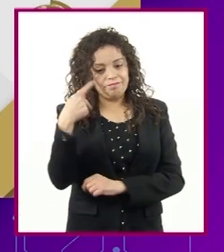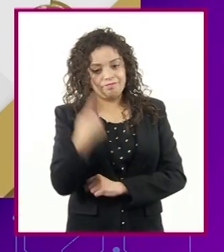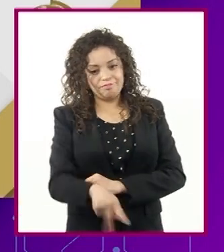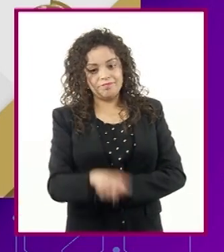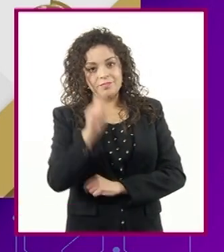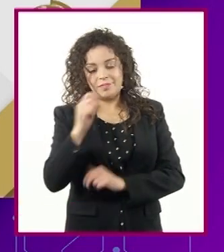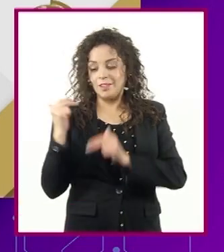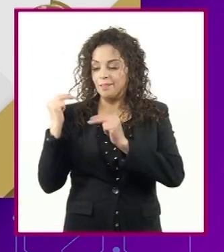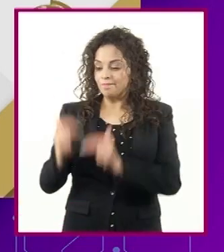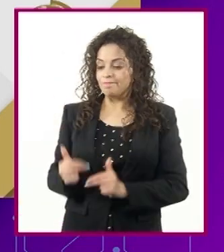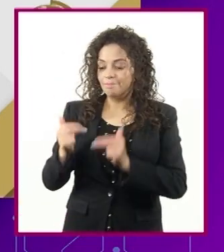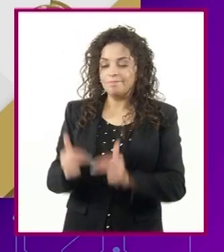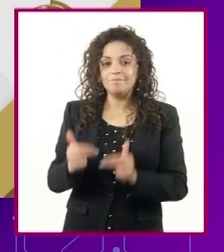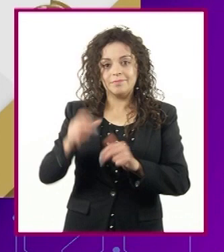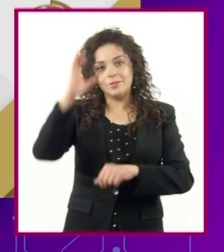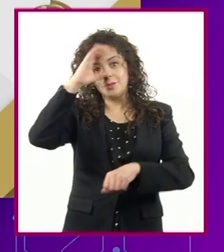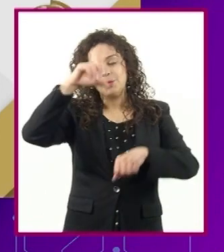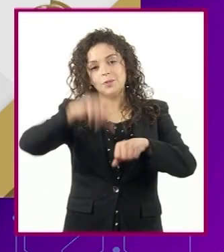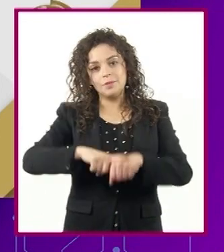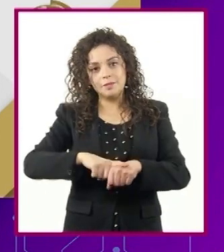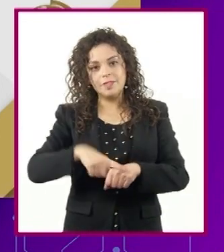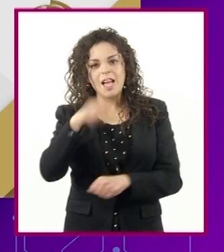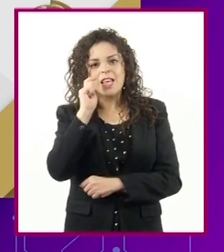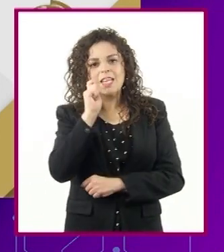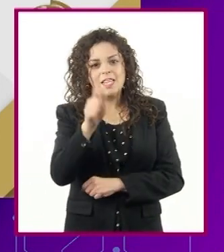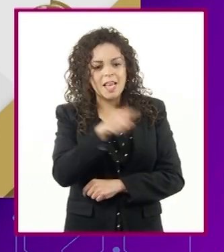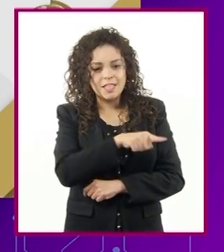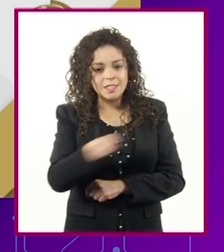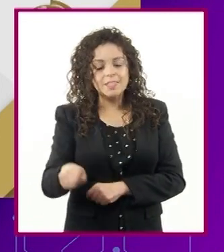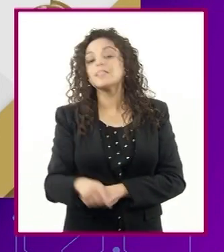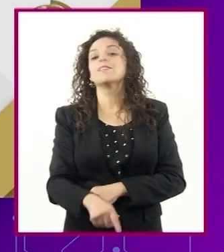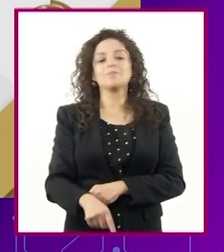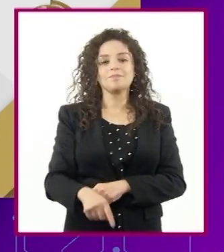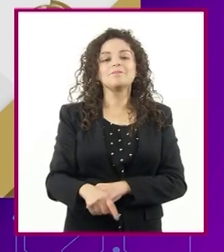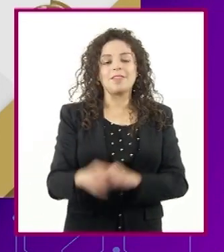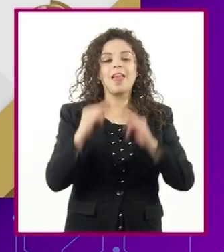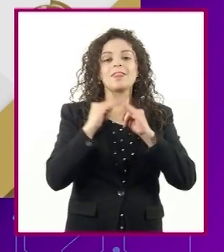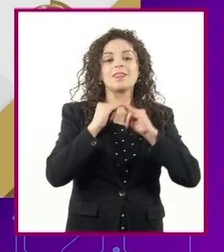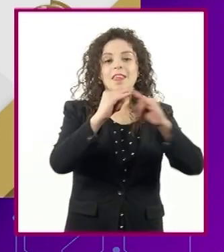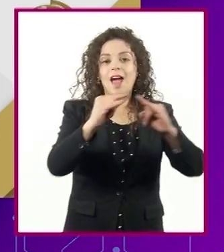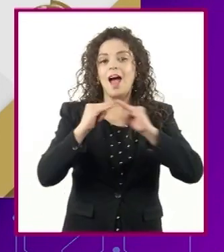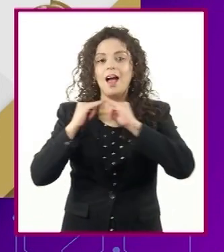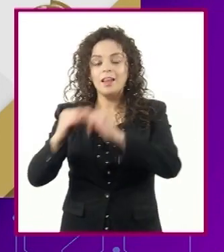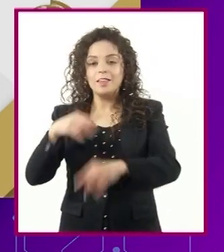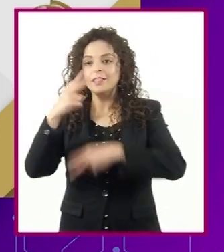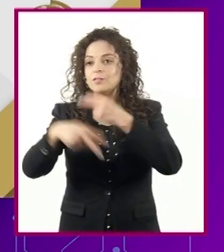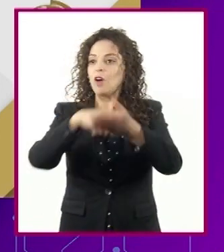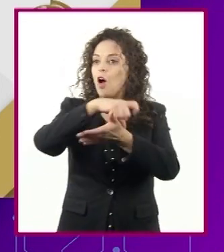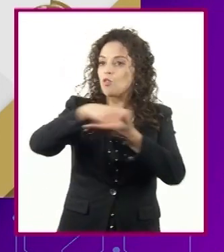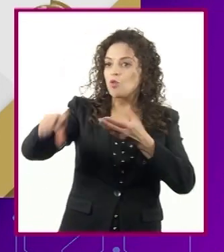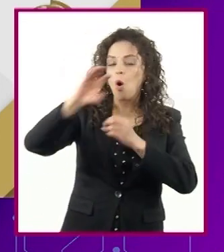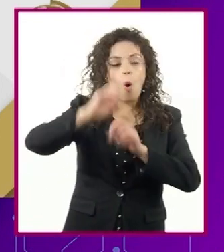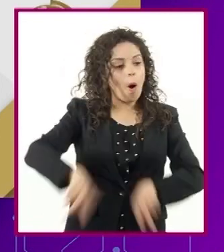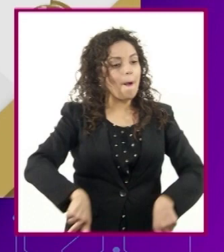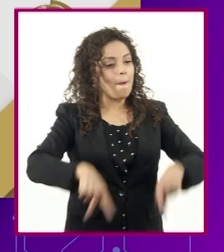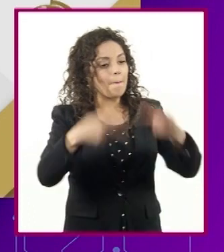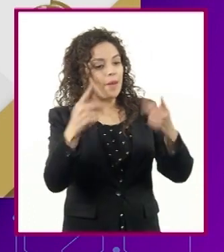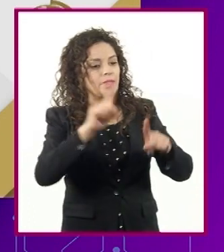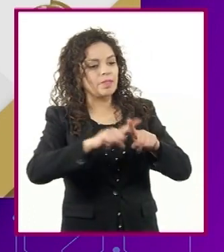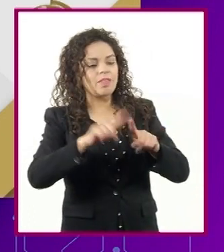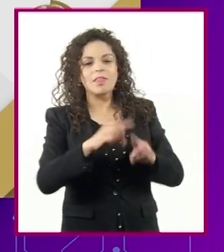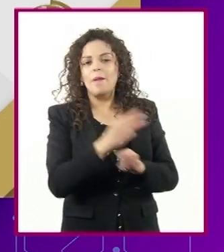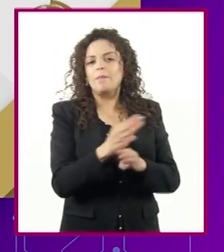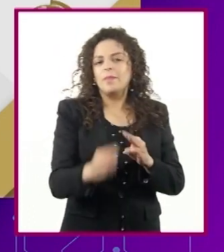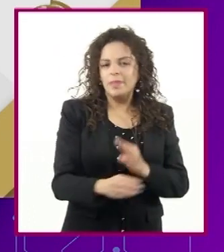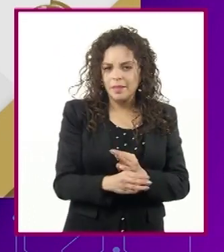una herencia cultural. Me estoy refiriendo a los tianguis, a donde vamos a comprar o vender mercancías.